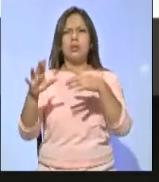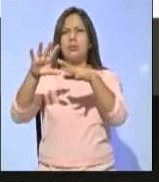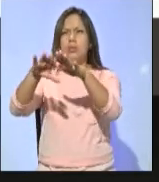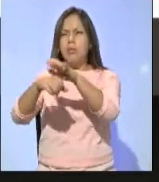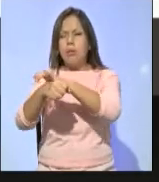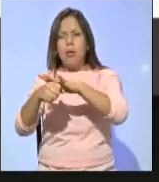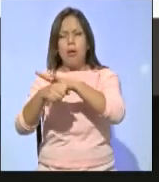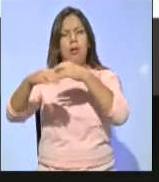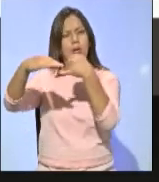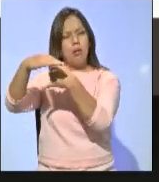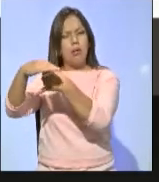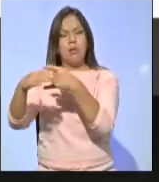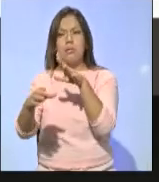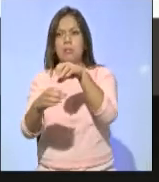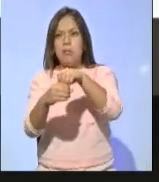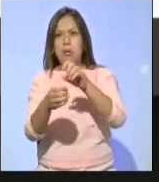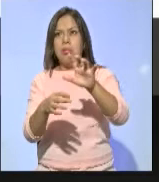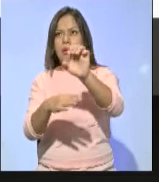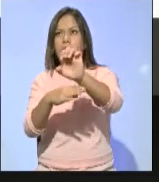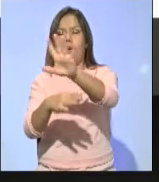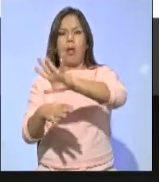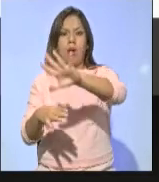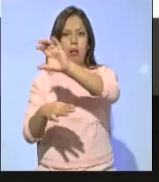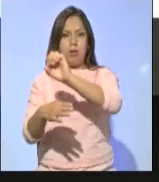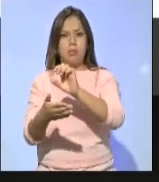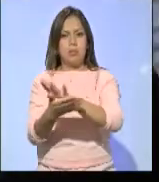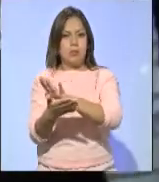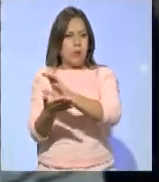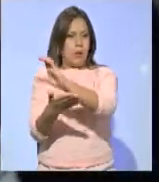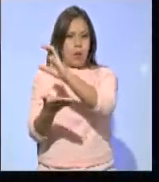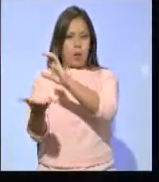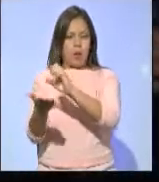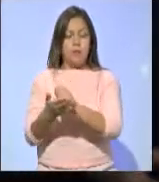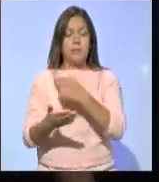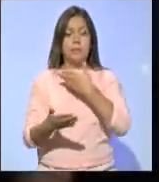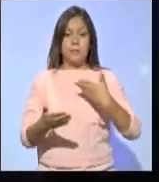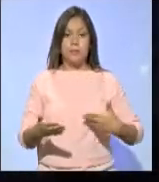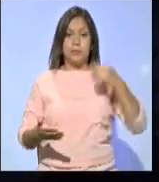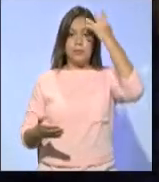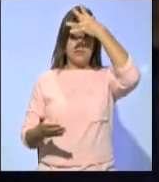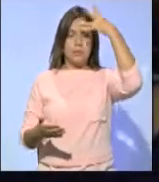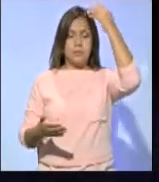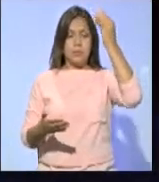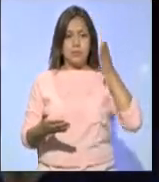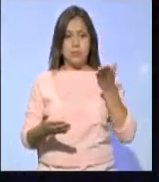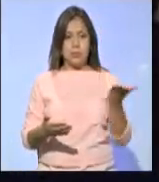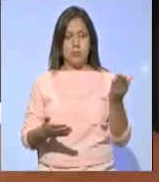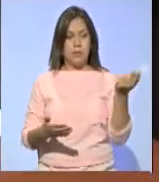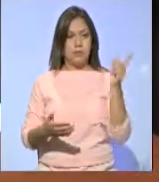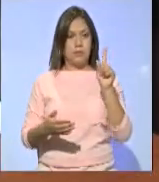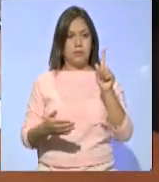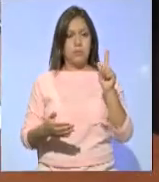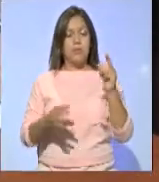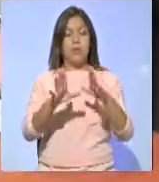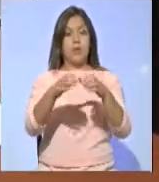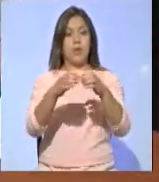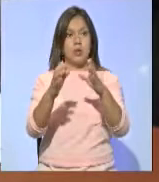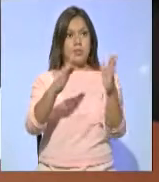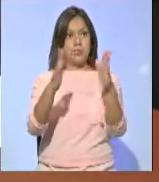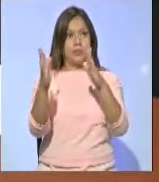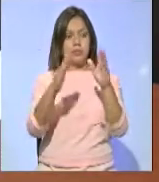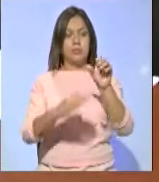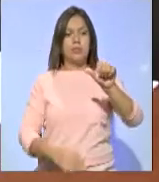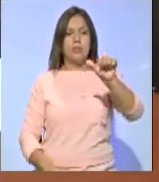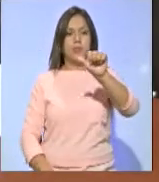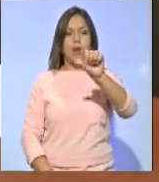edad en planteles educativos. El presidente de la Asamblea Nacional, José Serrano, y la titular de la Comisión Ocasional Ampetra,